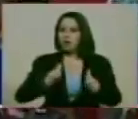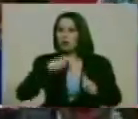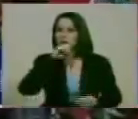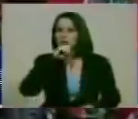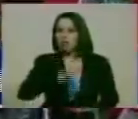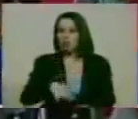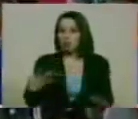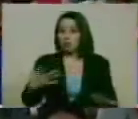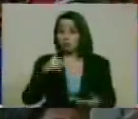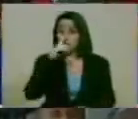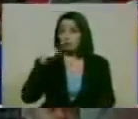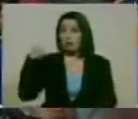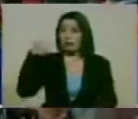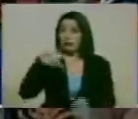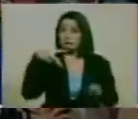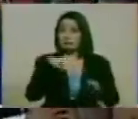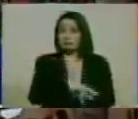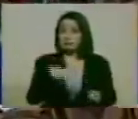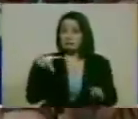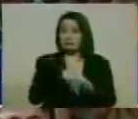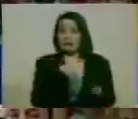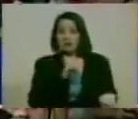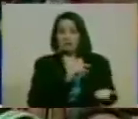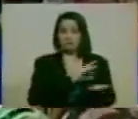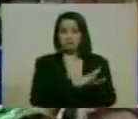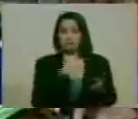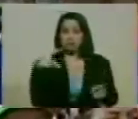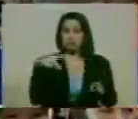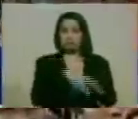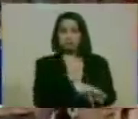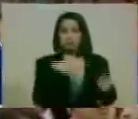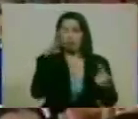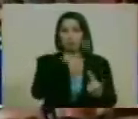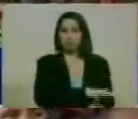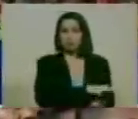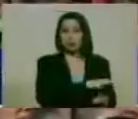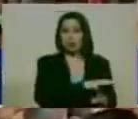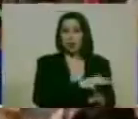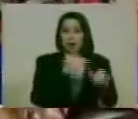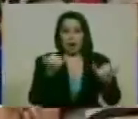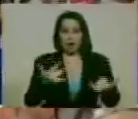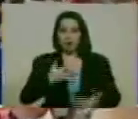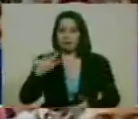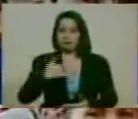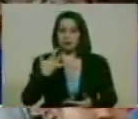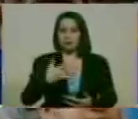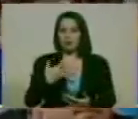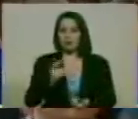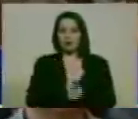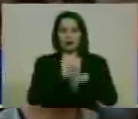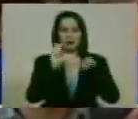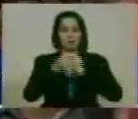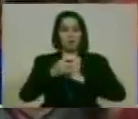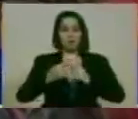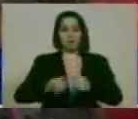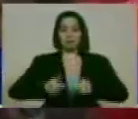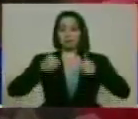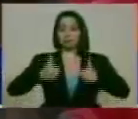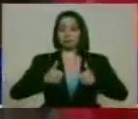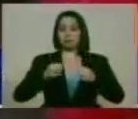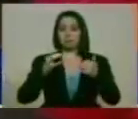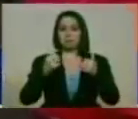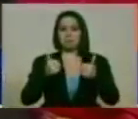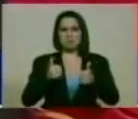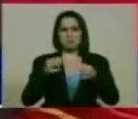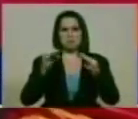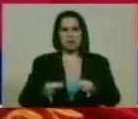muchos años de opresión, exclusión y discriminación, pero hoy más que nunca nos sentimos verdaderamente reconocidos por un gobierno